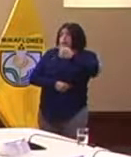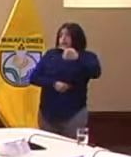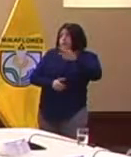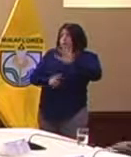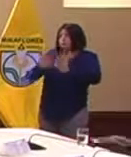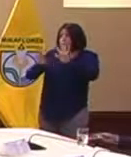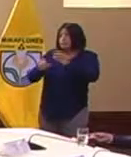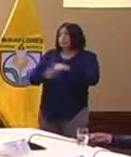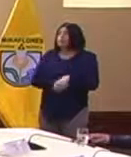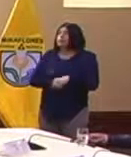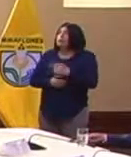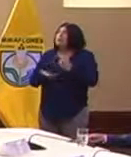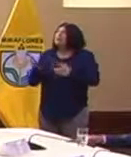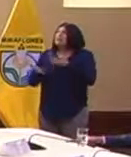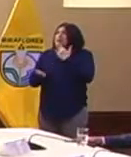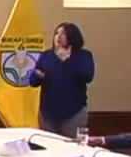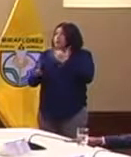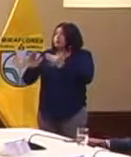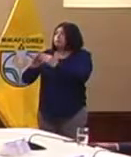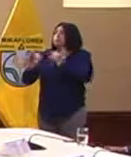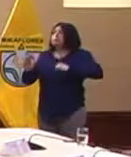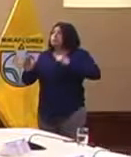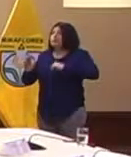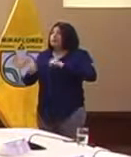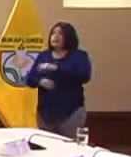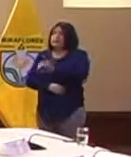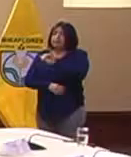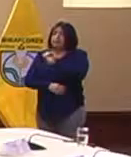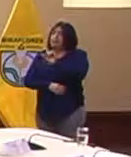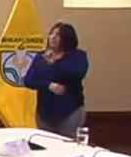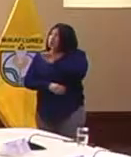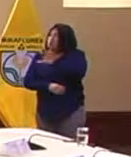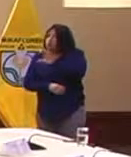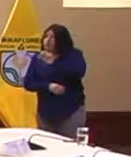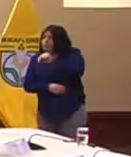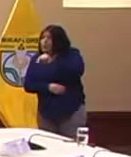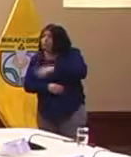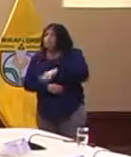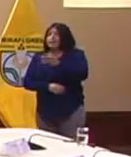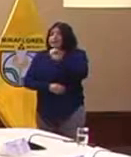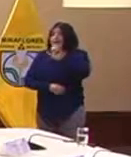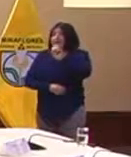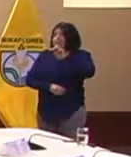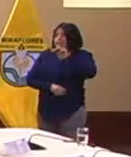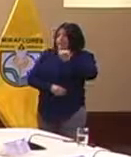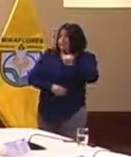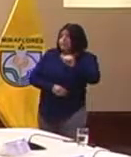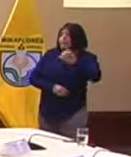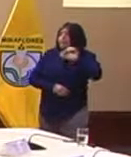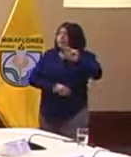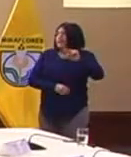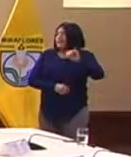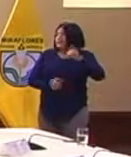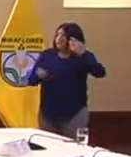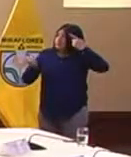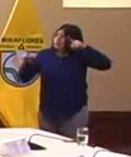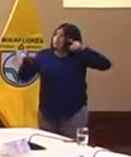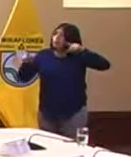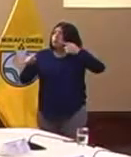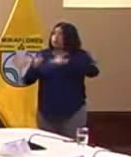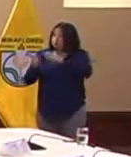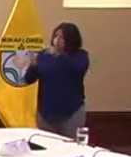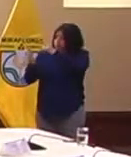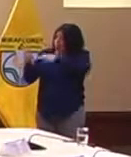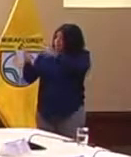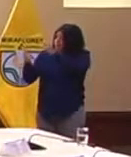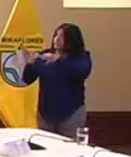150-2015-GAF, a favor de la Municipalidad Distrital de Yaután, provincia de Casma, región de Ancash, de conformidad a las consideraciones